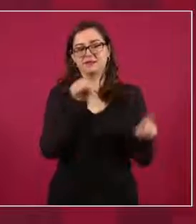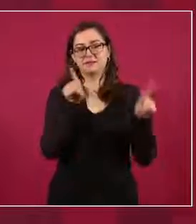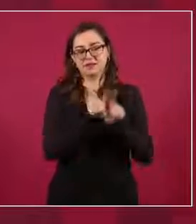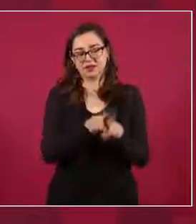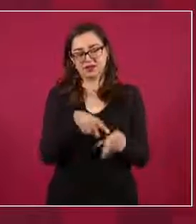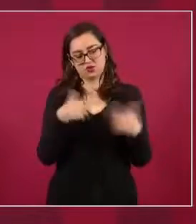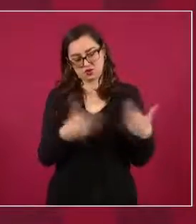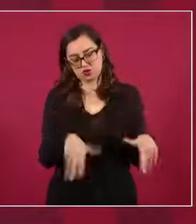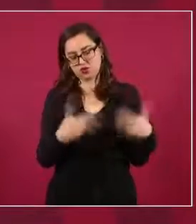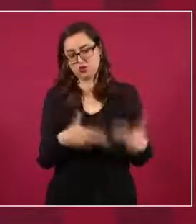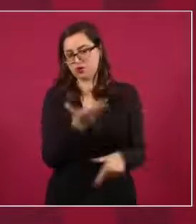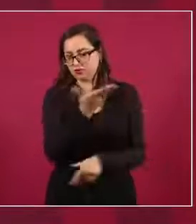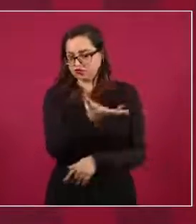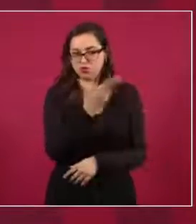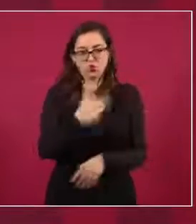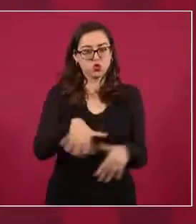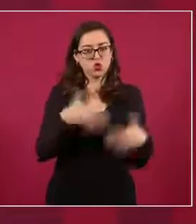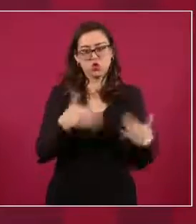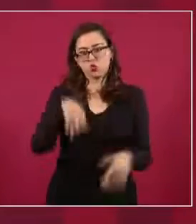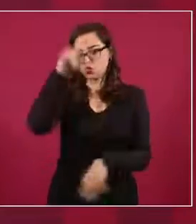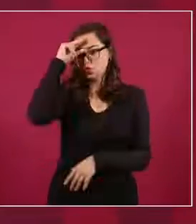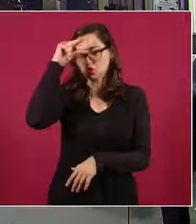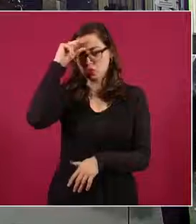doctor Alarraqui.